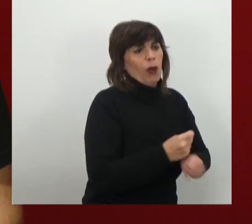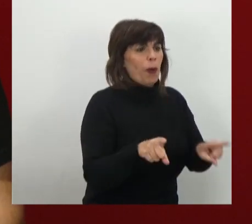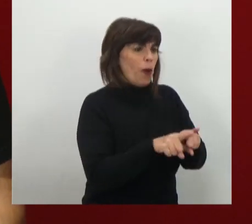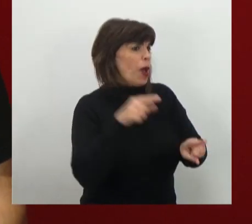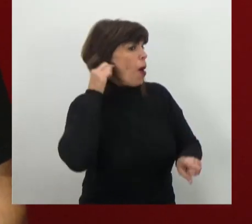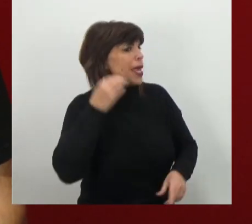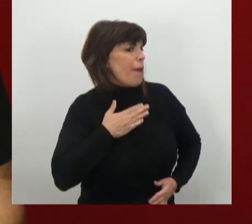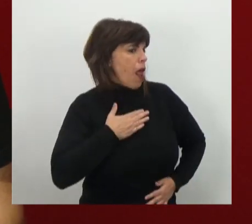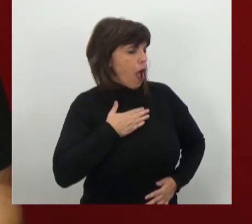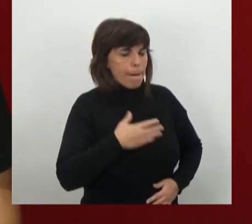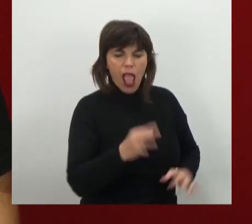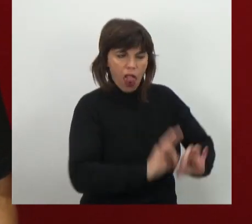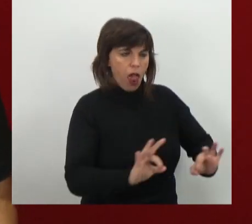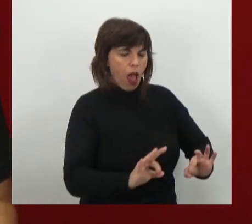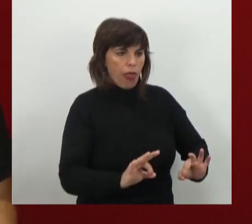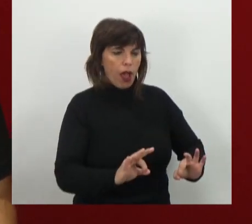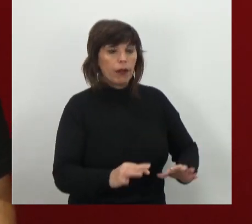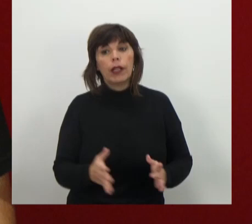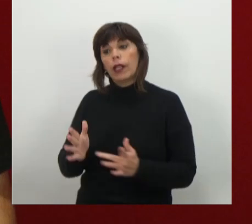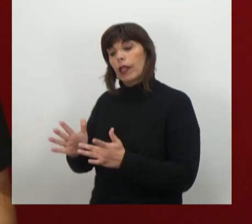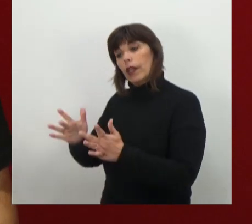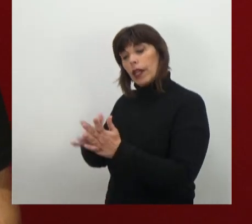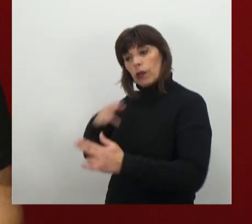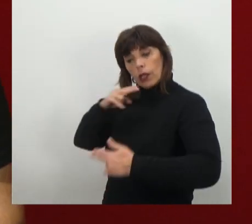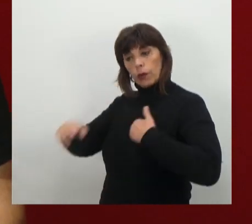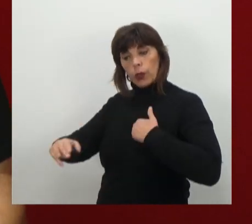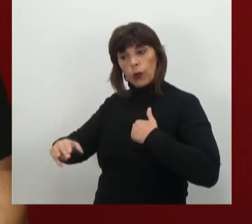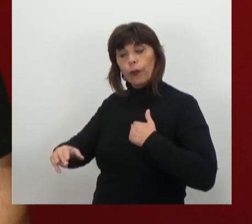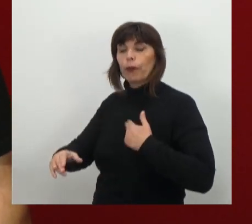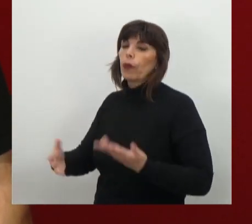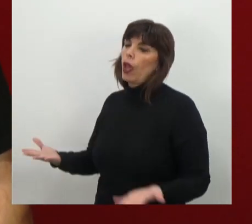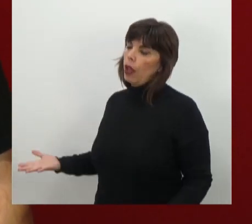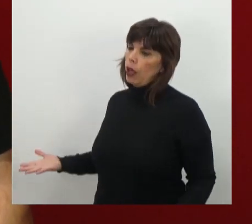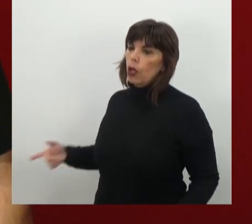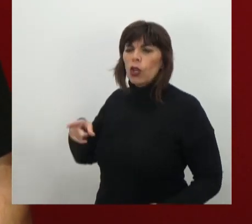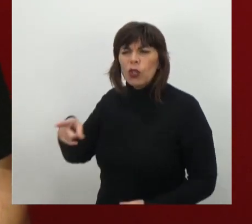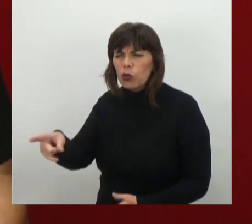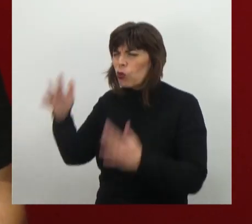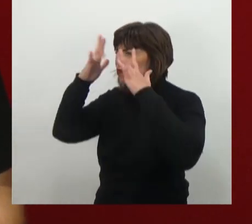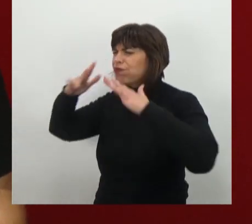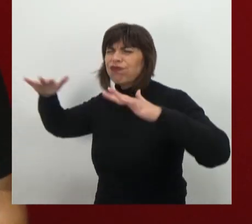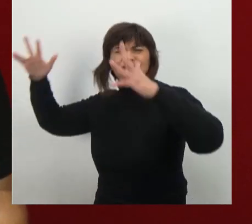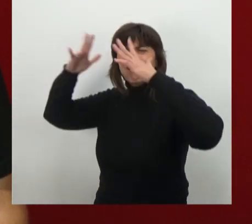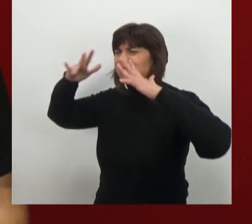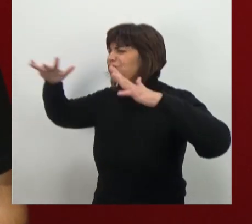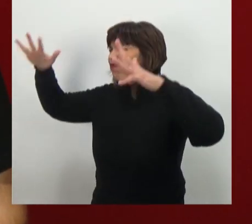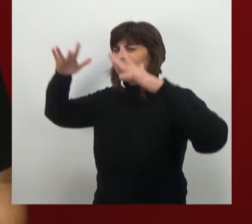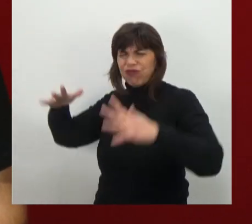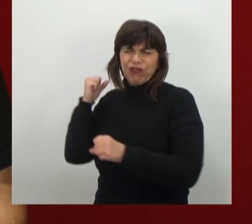Respondiendo Jesús le dijo: Marta, Marta, afanada y turbada estás con muchas